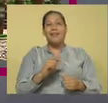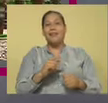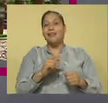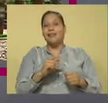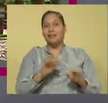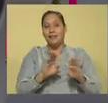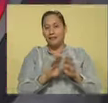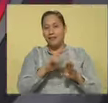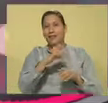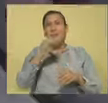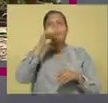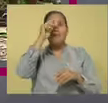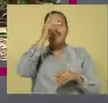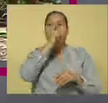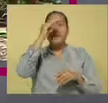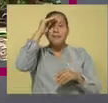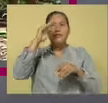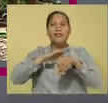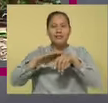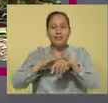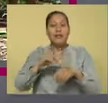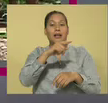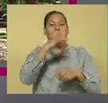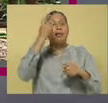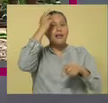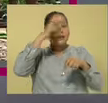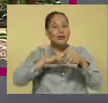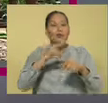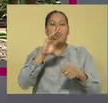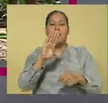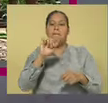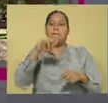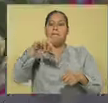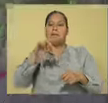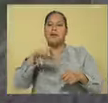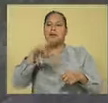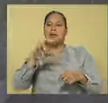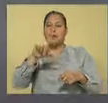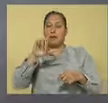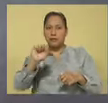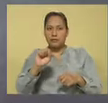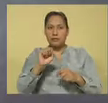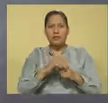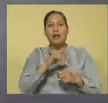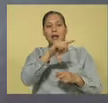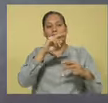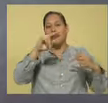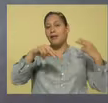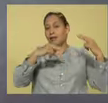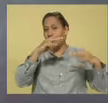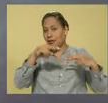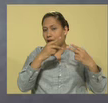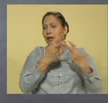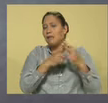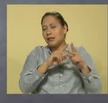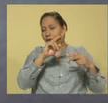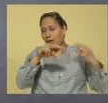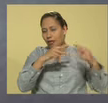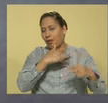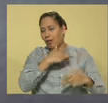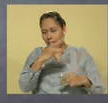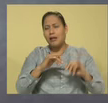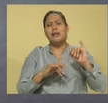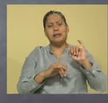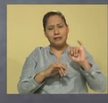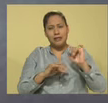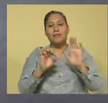me iba yo a desnudar. Y la dirigió Banquels. Sí, Banquels la dirigió. Y empezó ahí un idilio, un romance. Pues sí, lo que pasa es que,